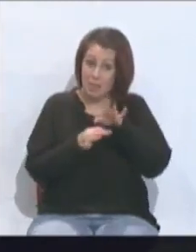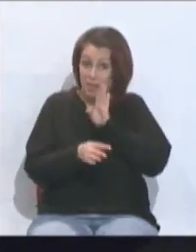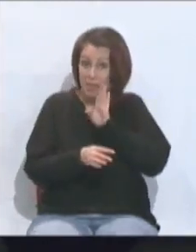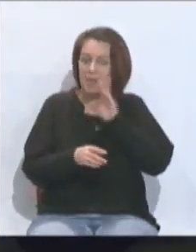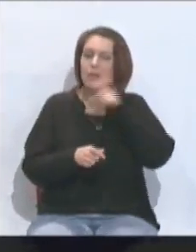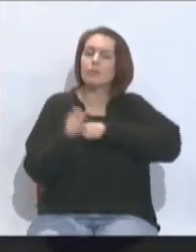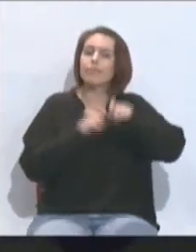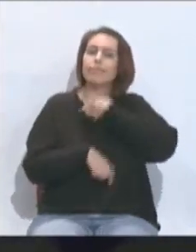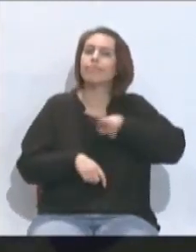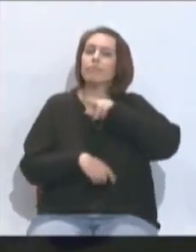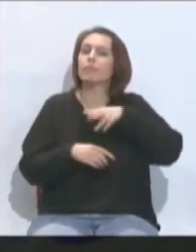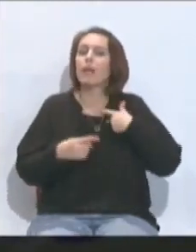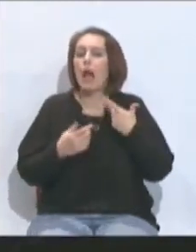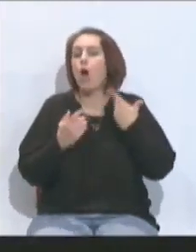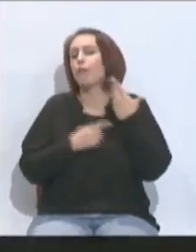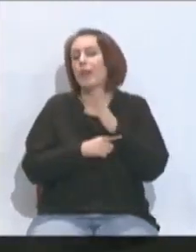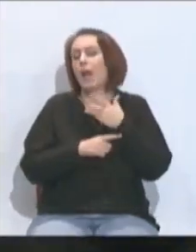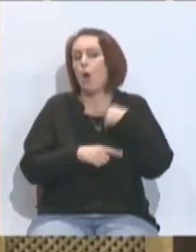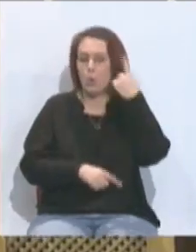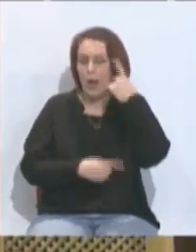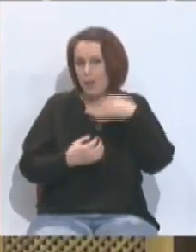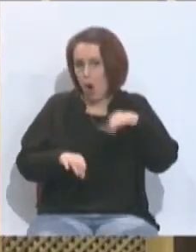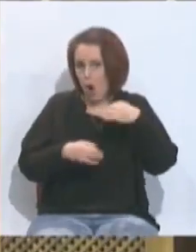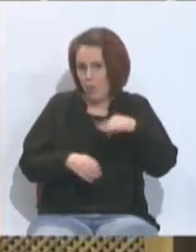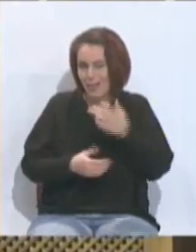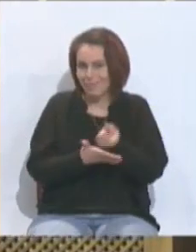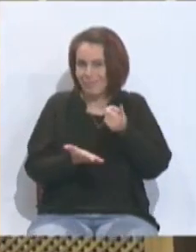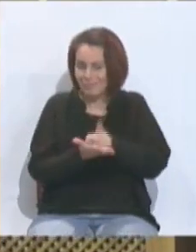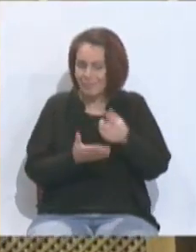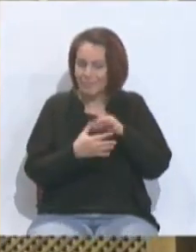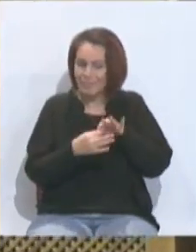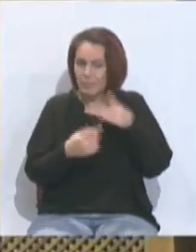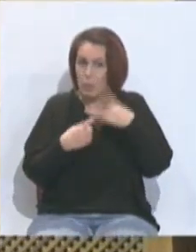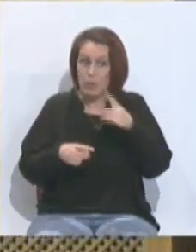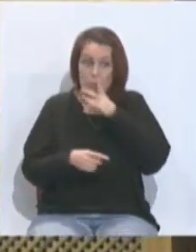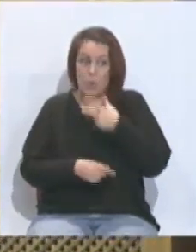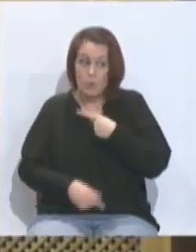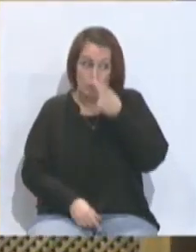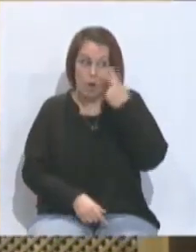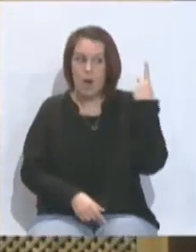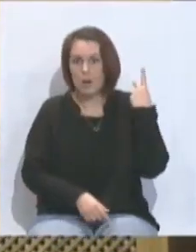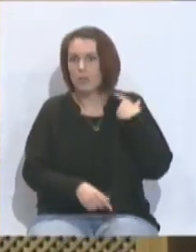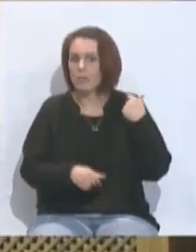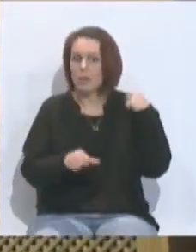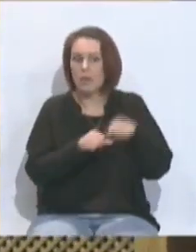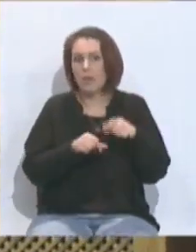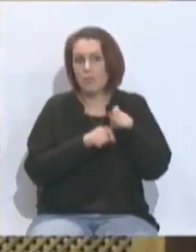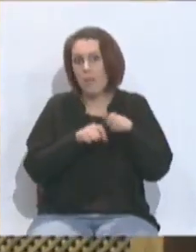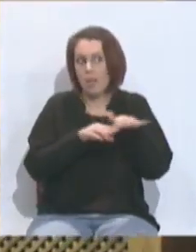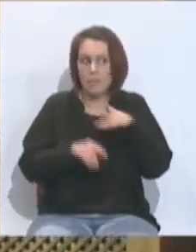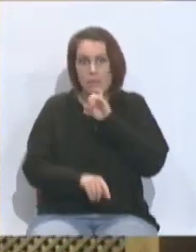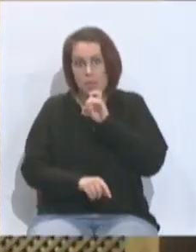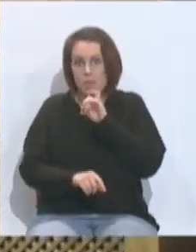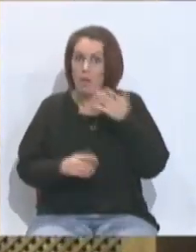la Asociación recupera la normalidad de su oferta cultural relacionada con la música tras las dificultades de los 2 últimos años a causa de la